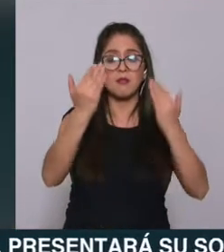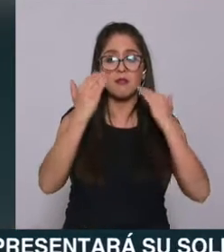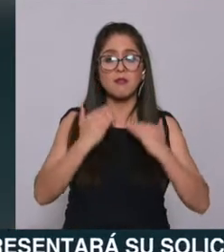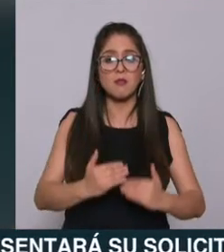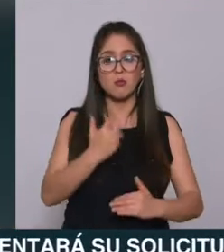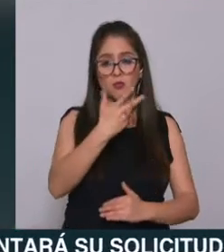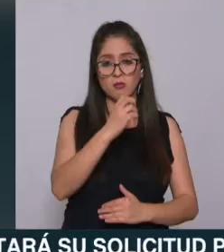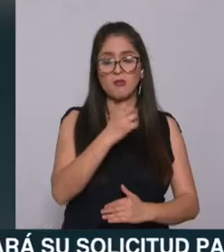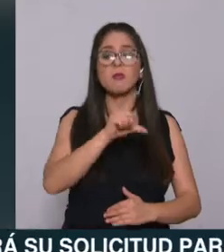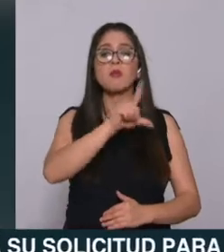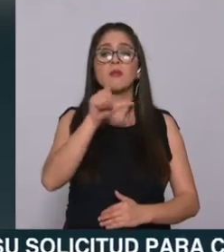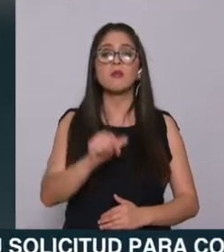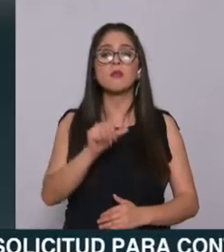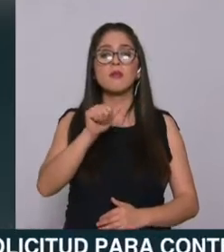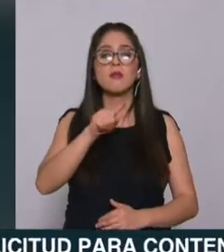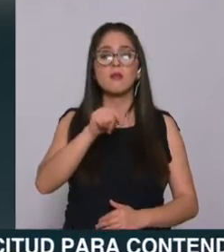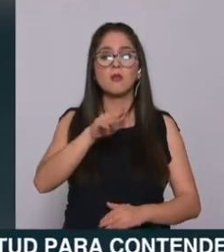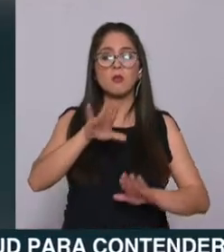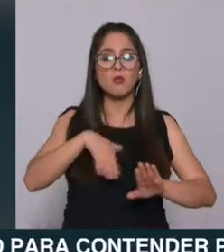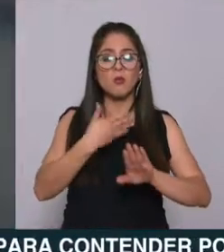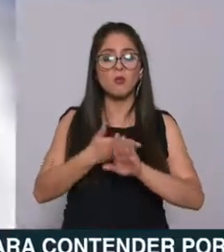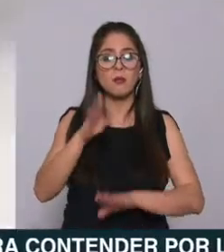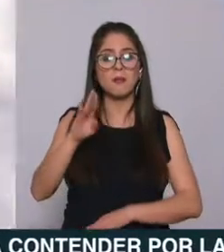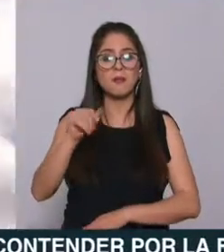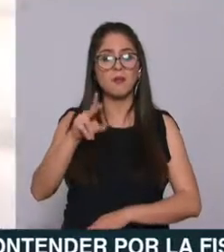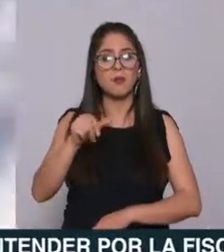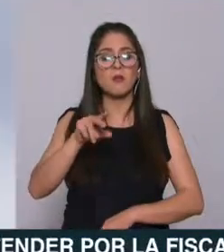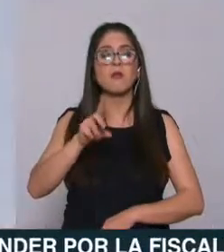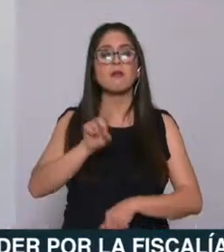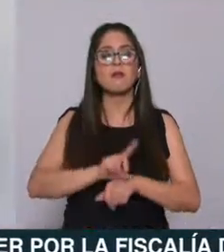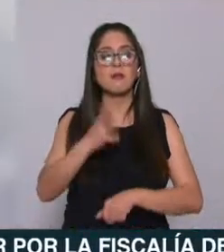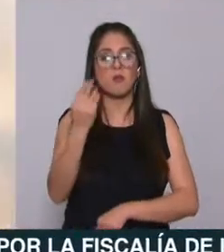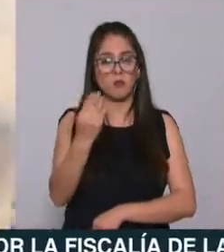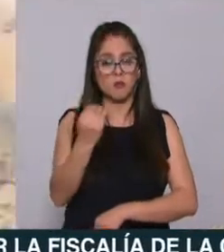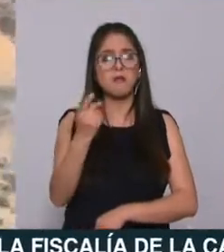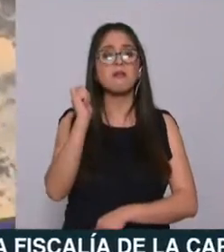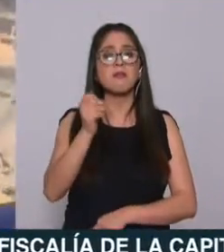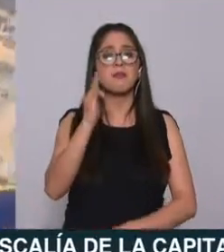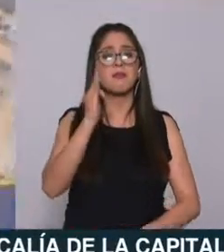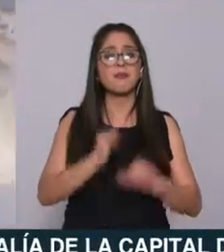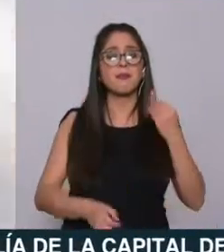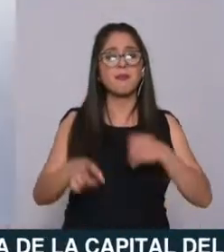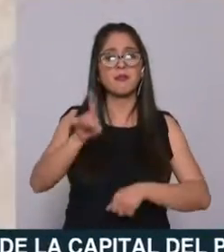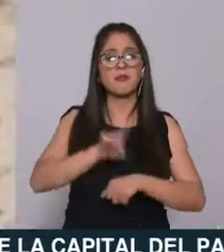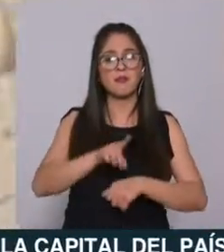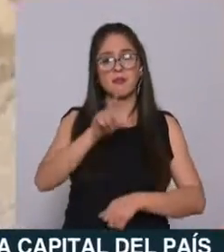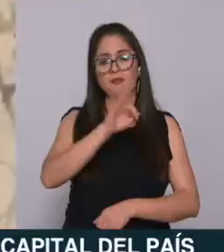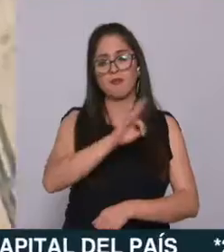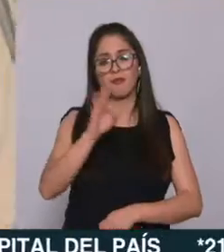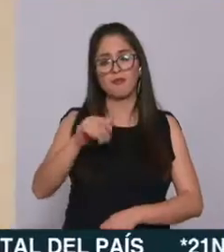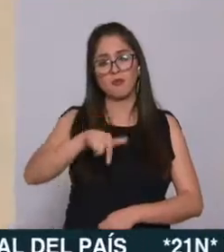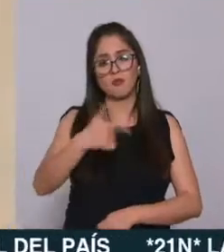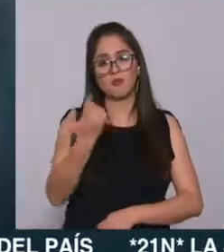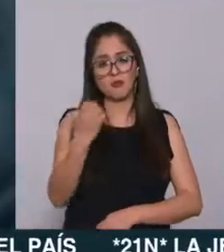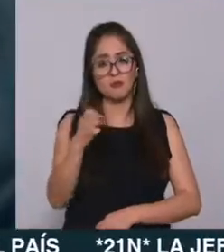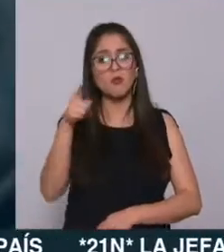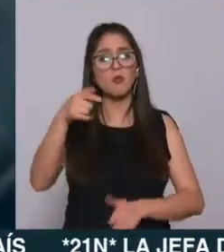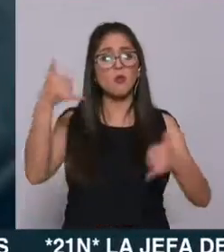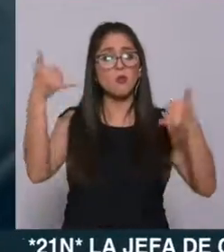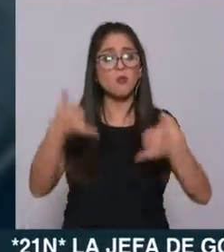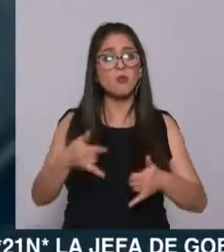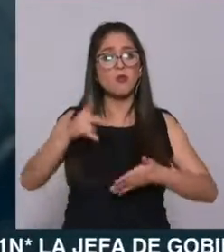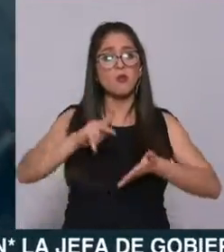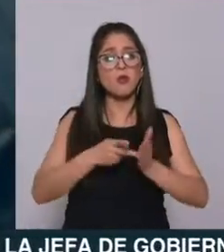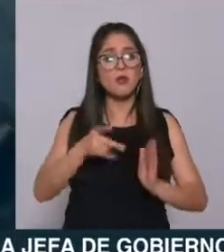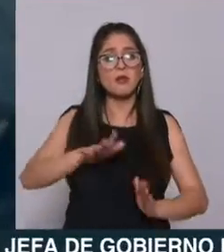que el Atlético de Madrid hará lo propio enfrentando al Barcelona el día 9. La final se disputará el 12 de enero. Esta copa saldrá nuevamente